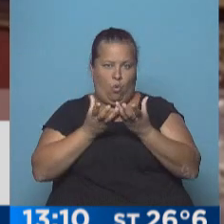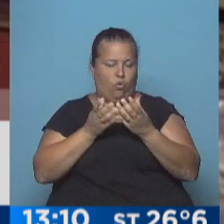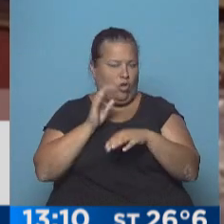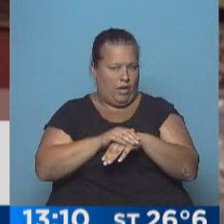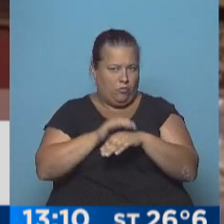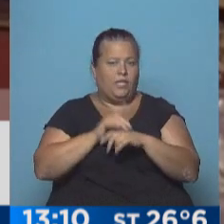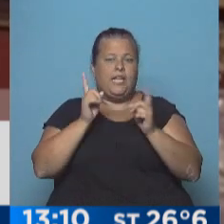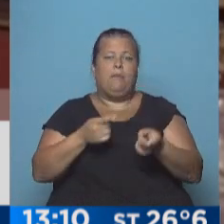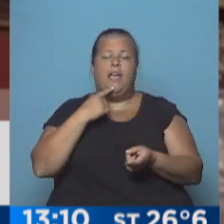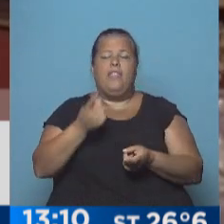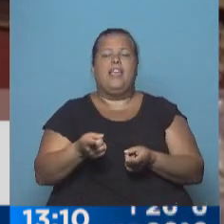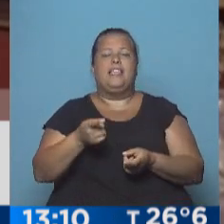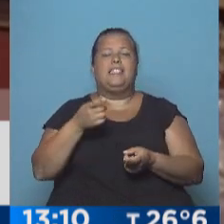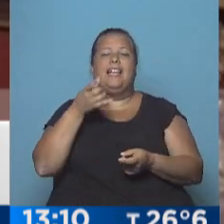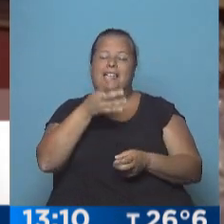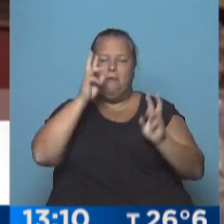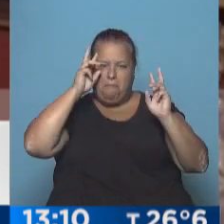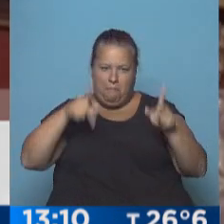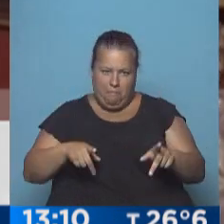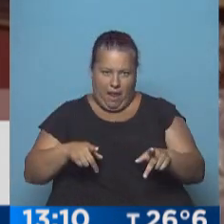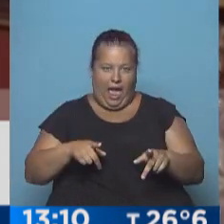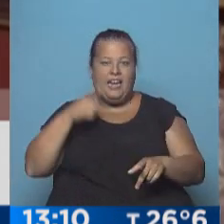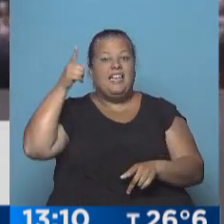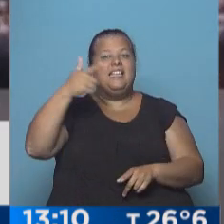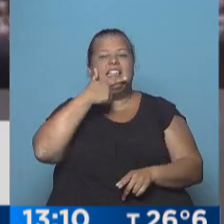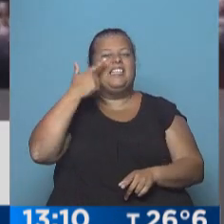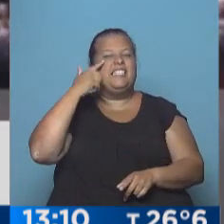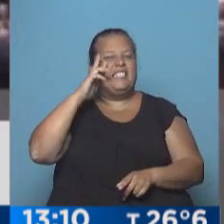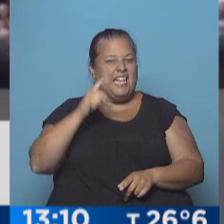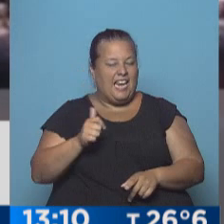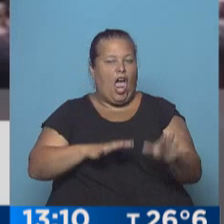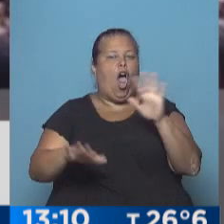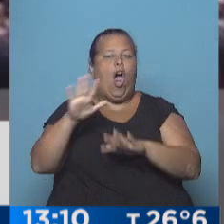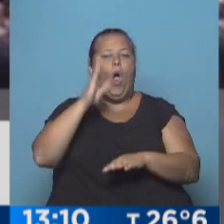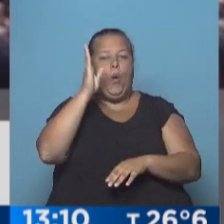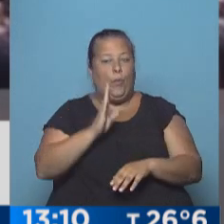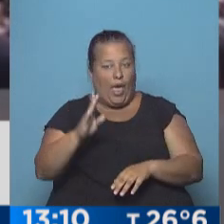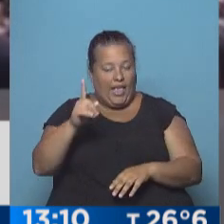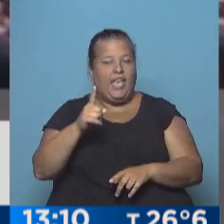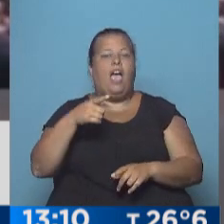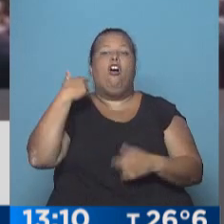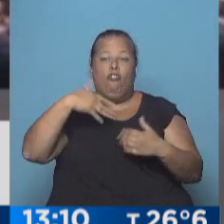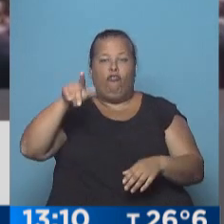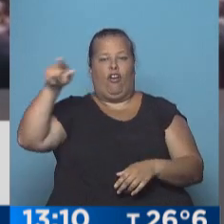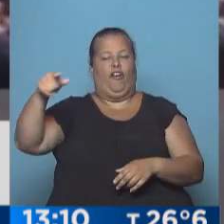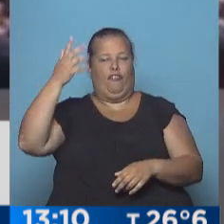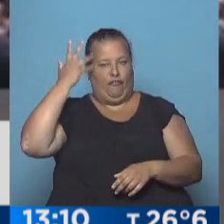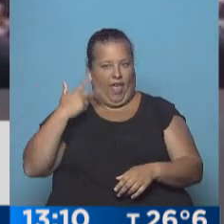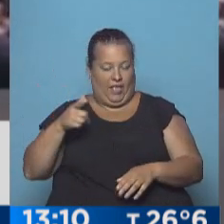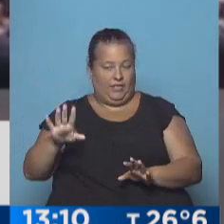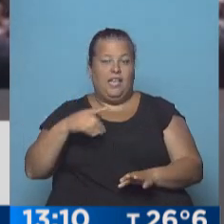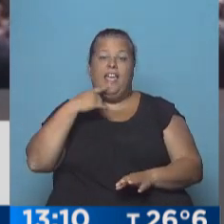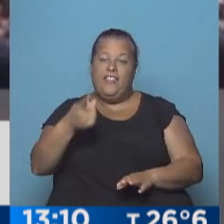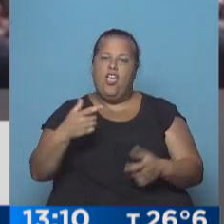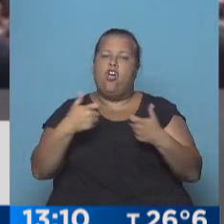También aclaró que los actos fueron planeados en Siria, organizados en Bélgica y perpetrados en Francia. Dijo también